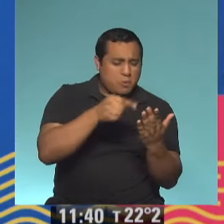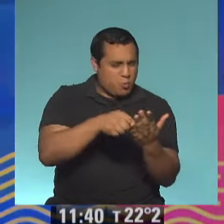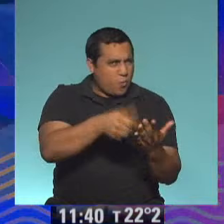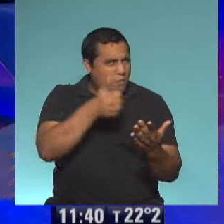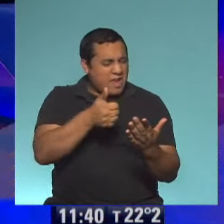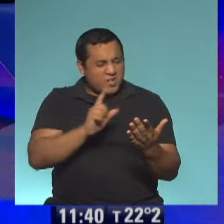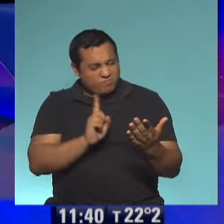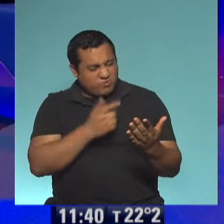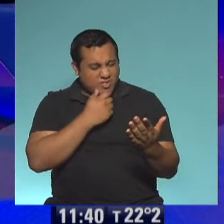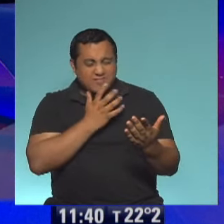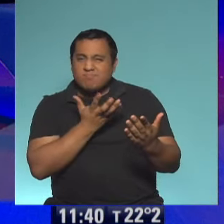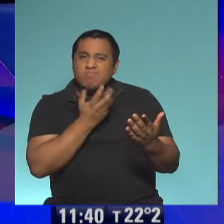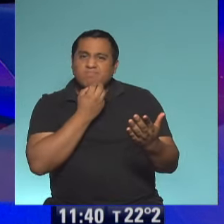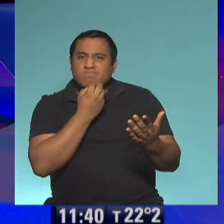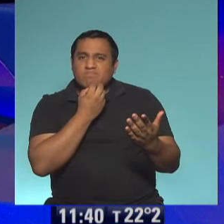todo.